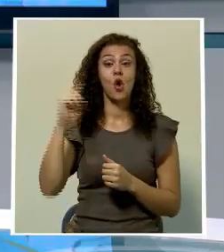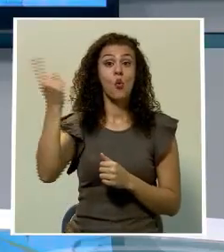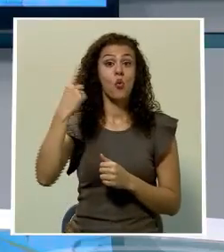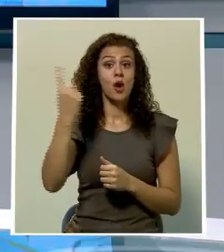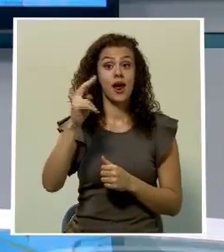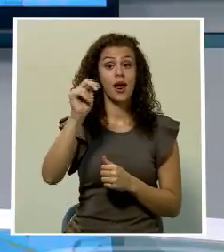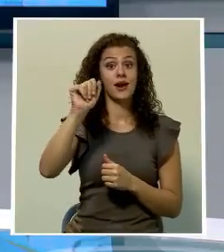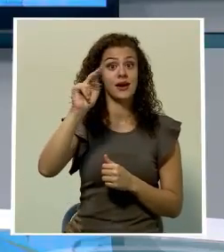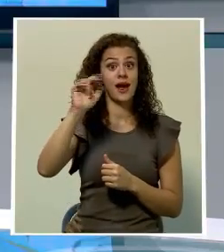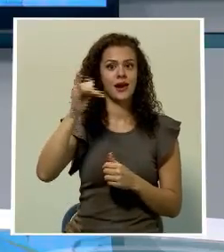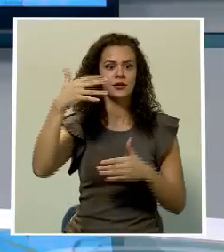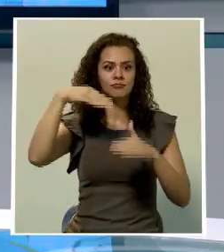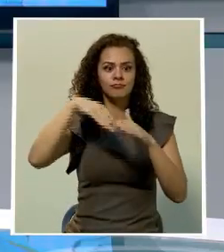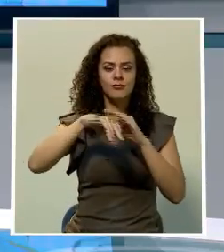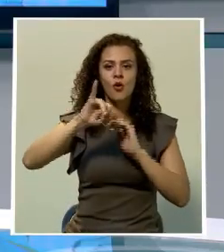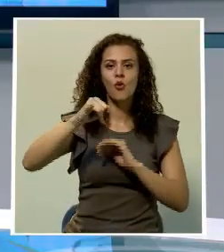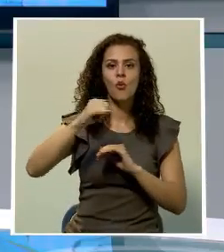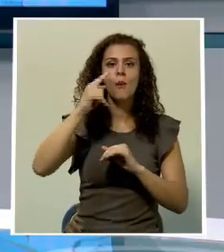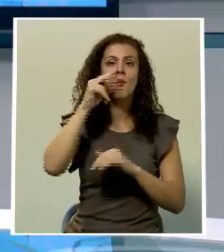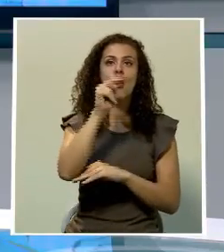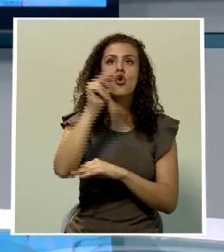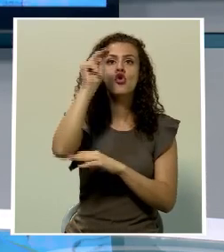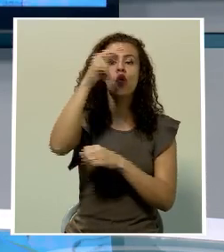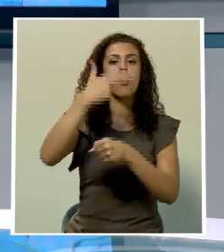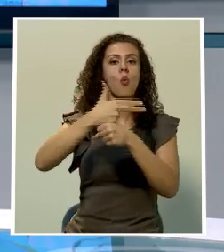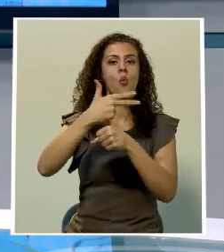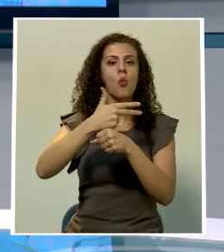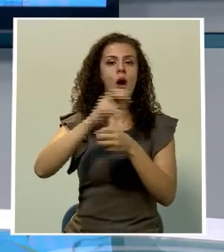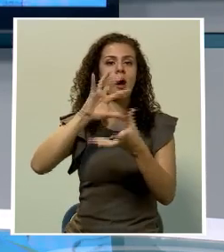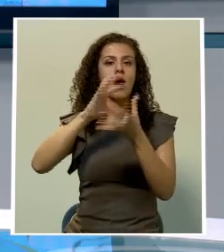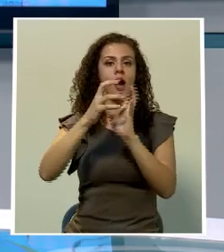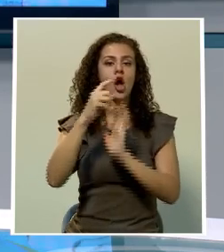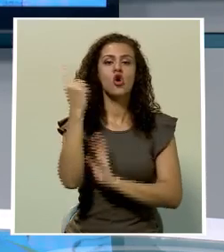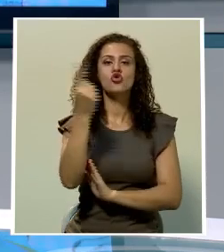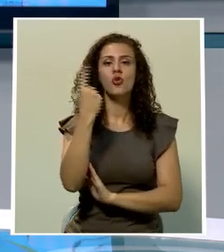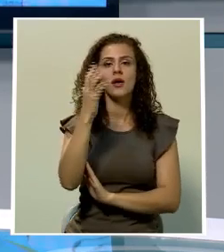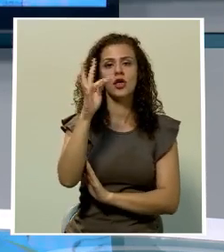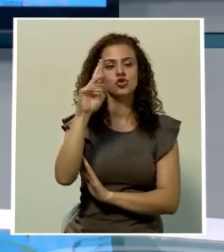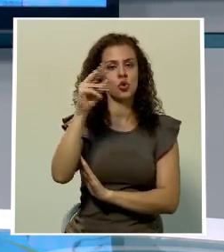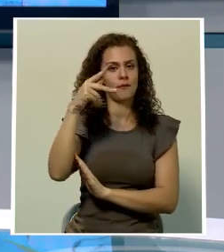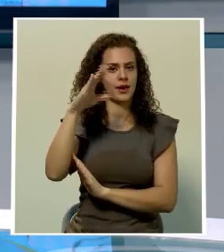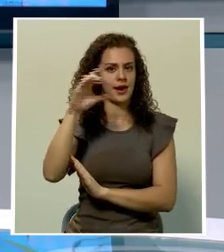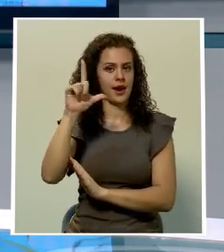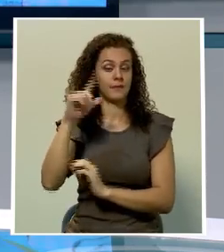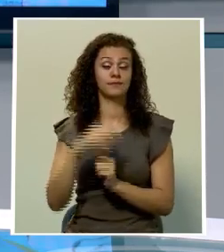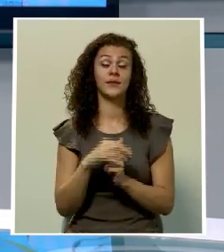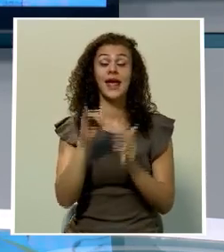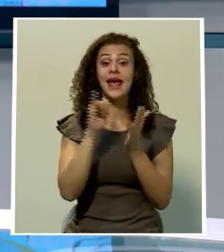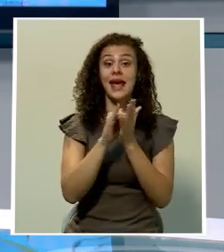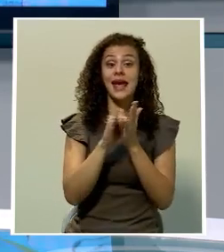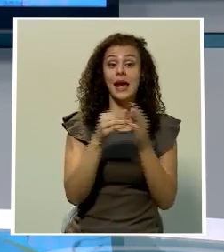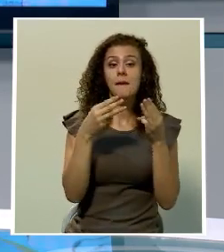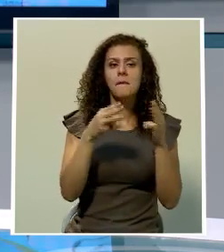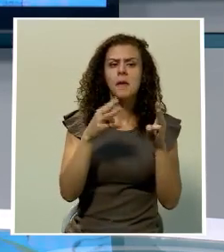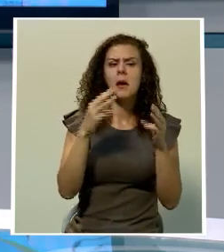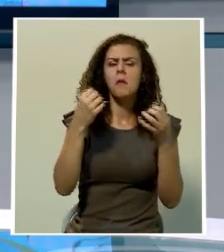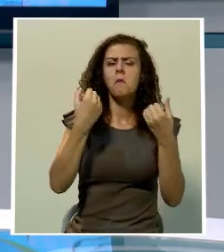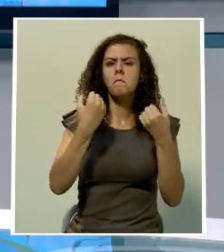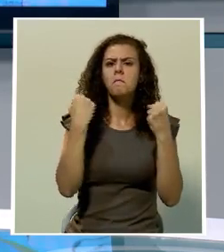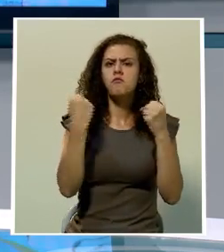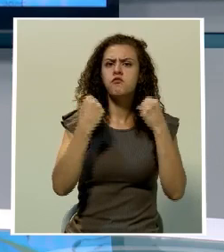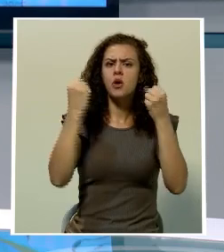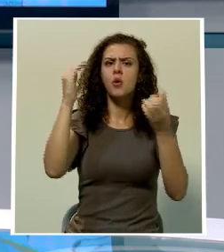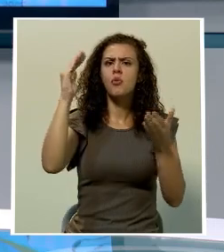Nana ingresó este jueves por el norte de Guatemala, convertido en tormenta tropical. Esto mientras pierde